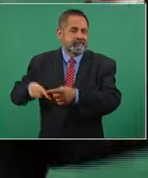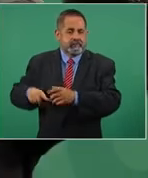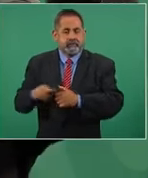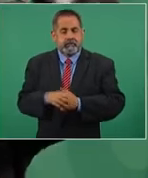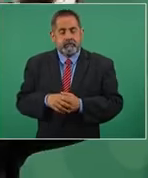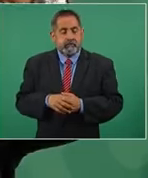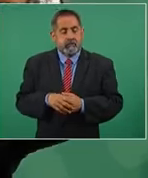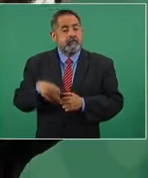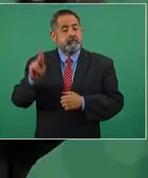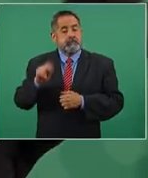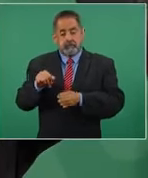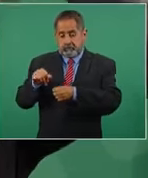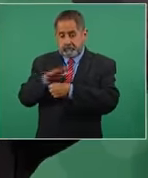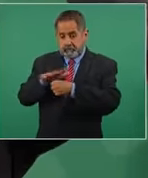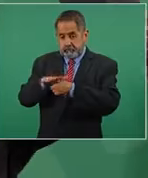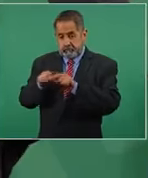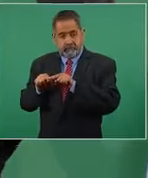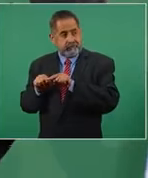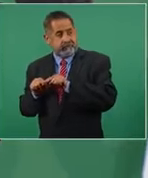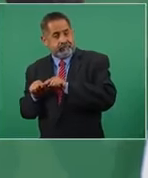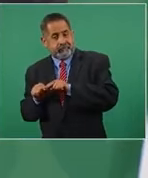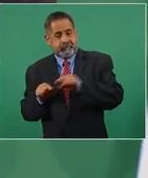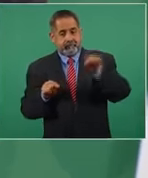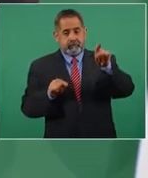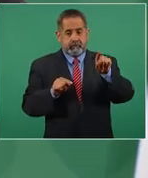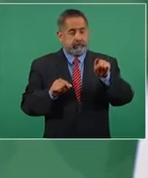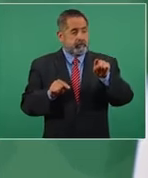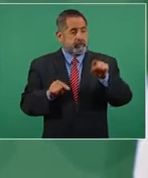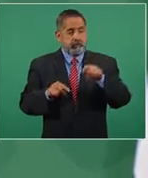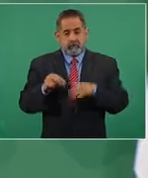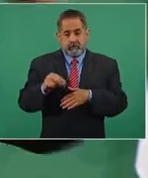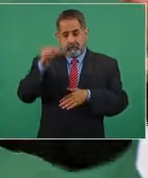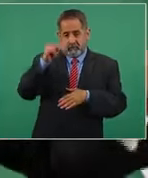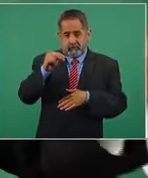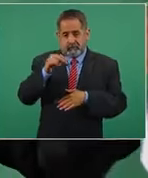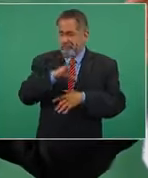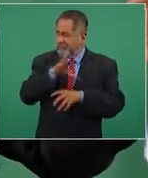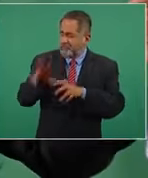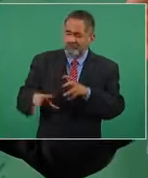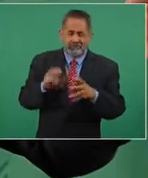pero del Istmo hacia la frontera norte, todo